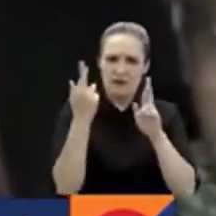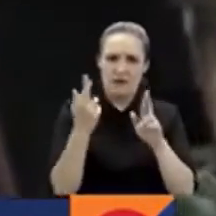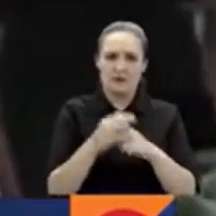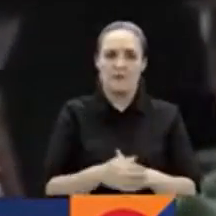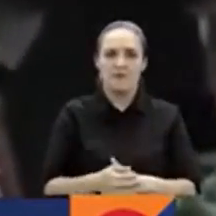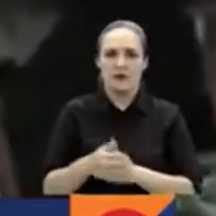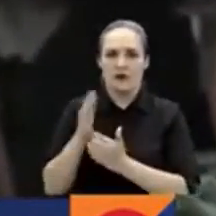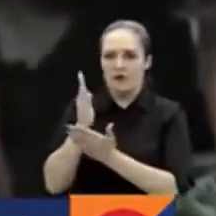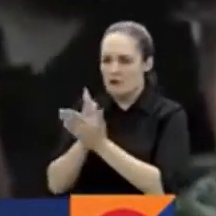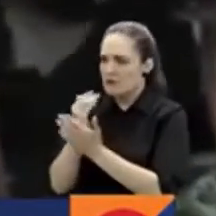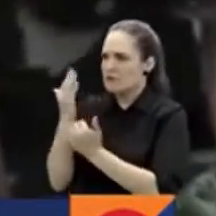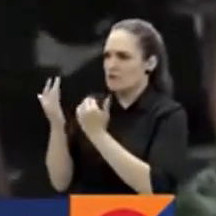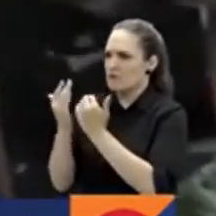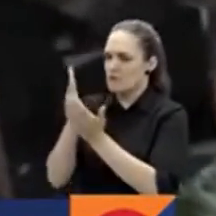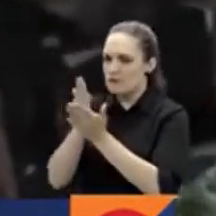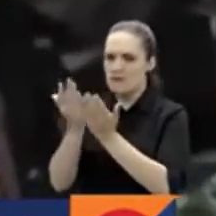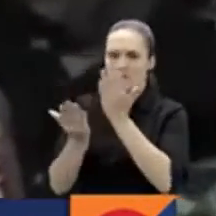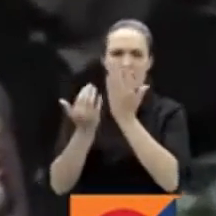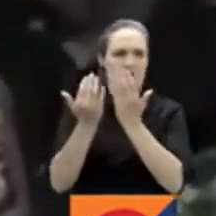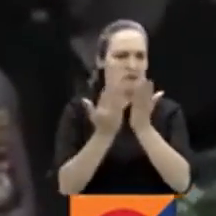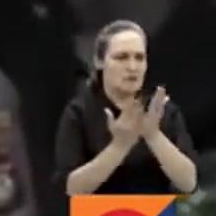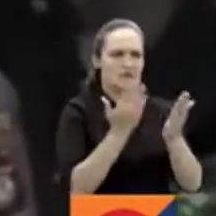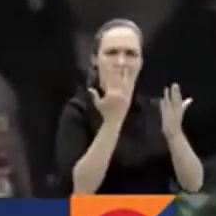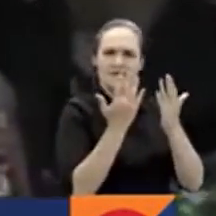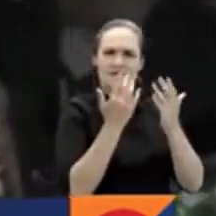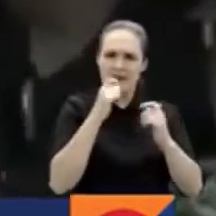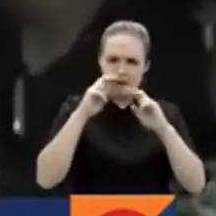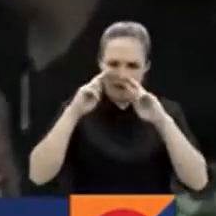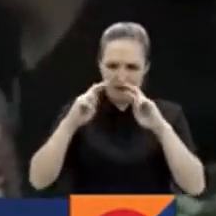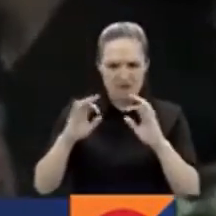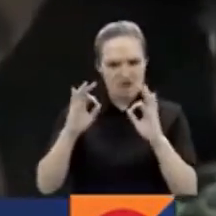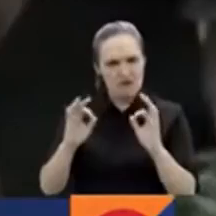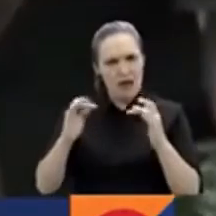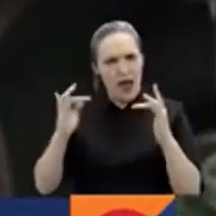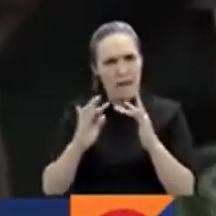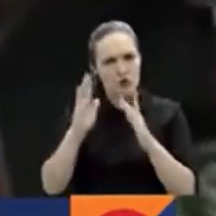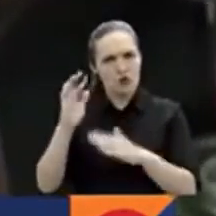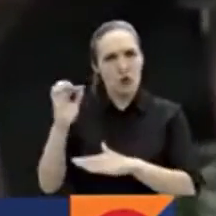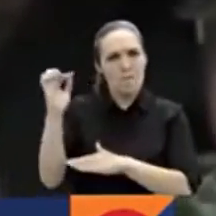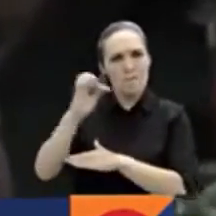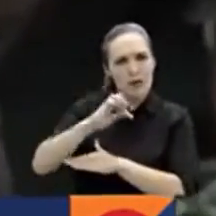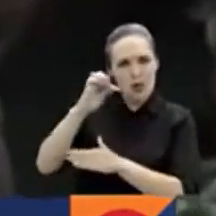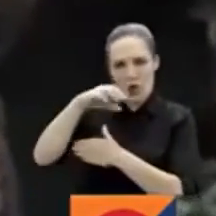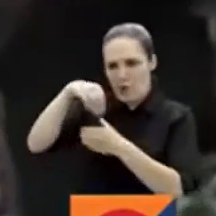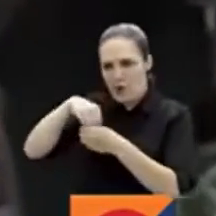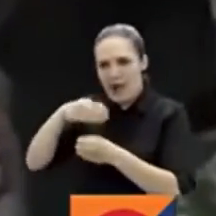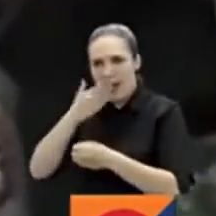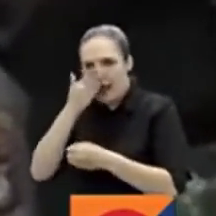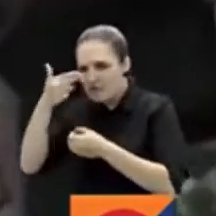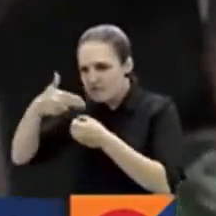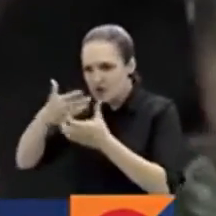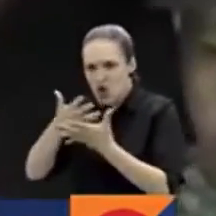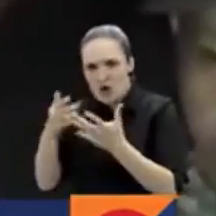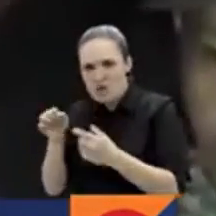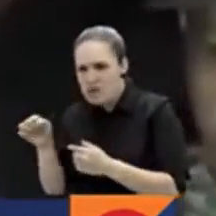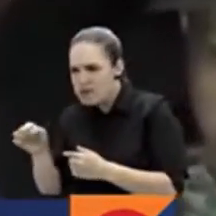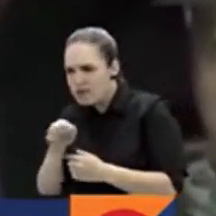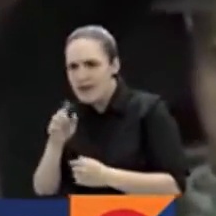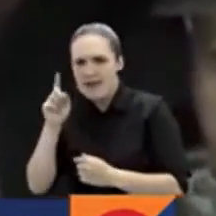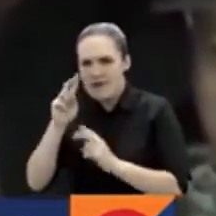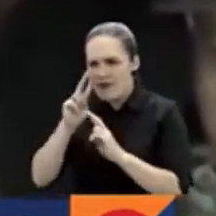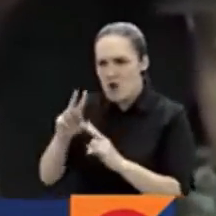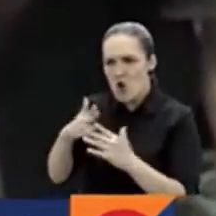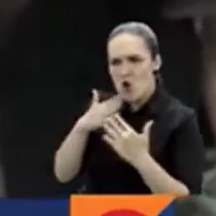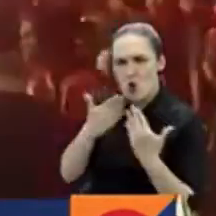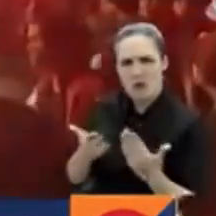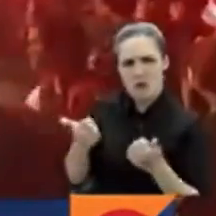varios incendios, está claro que debemos controlar todas las instalaciones petrolíferas y las infraestructuras, en particular los depósitos